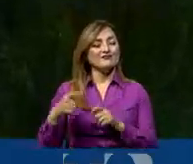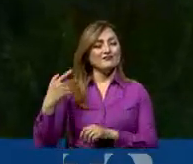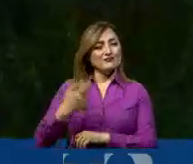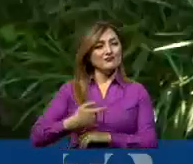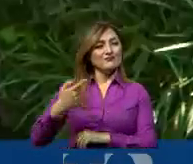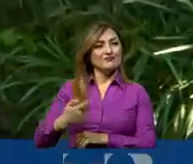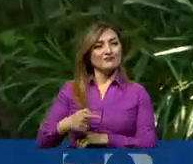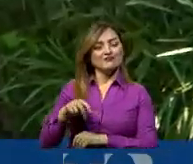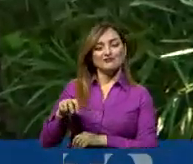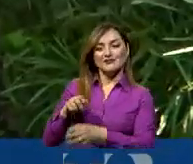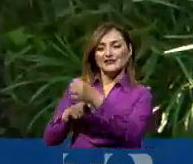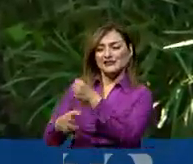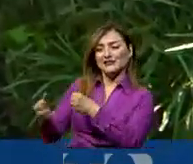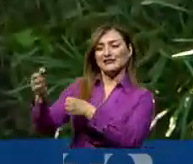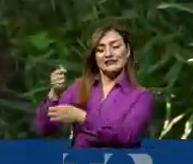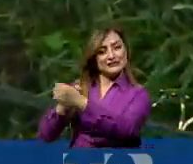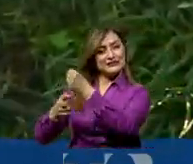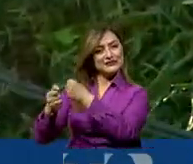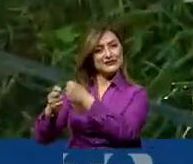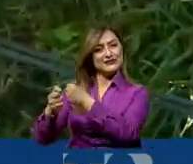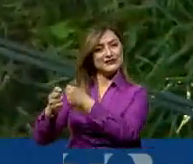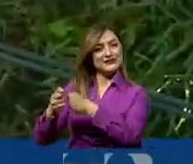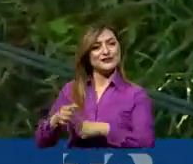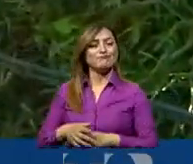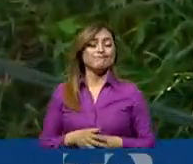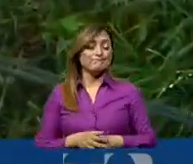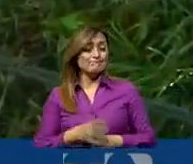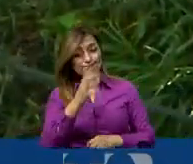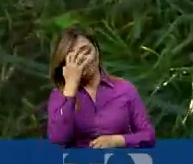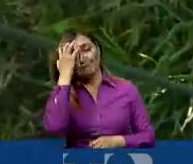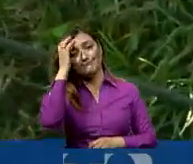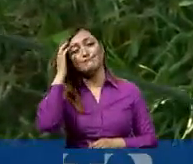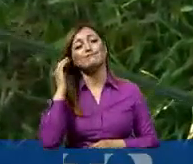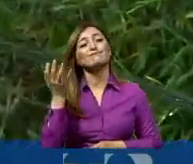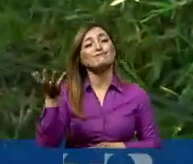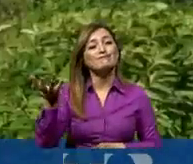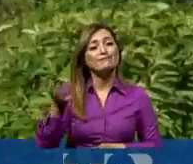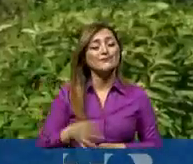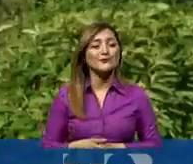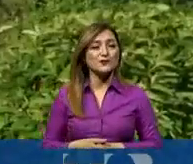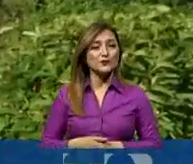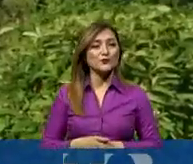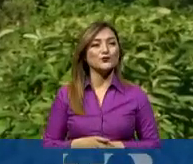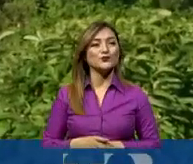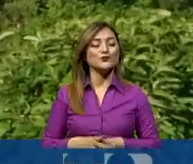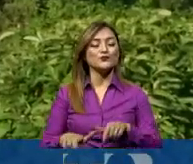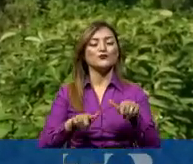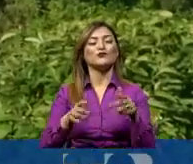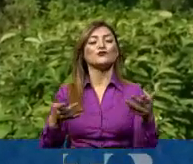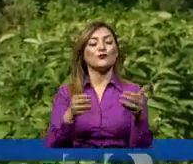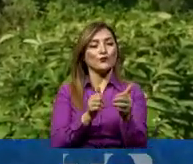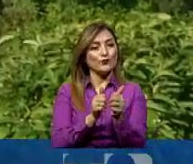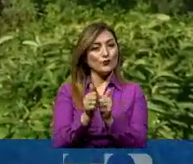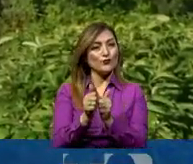que sortear entre el lodazal y agarrarse de cables para bajar muestran su preocupación frente a la problemática. Por este sector cruzan,